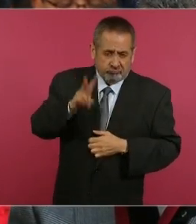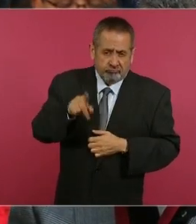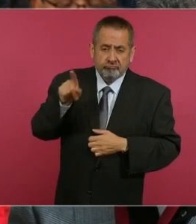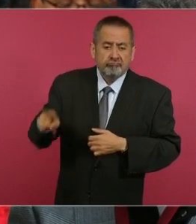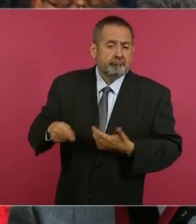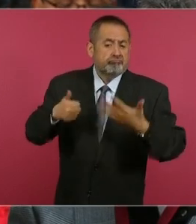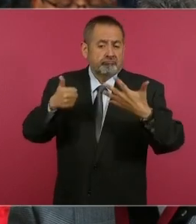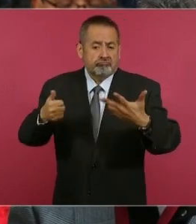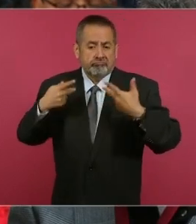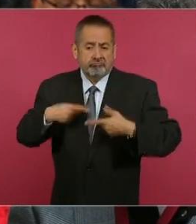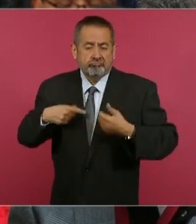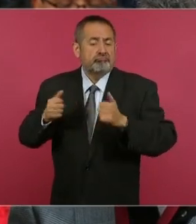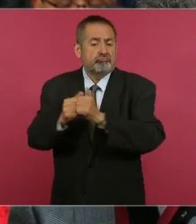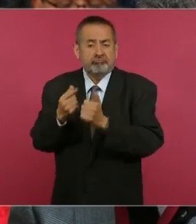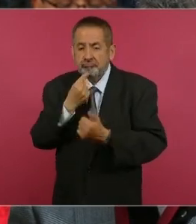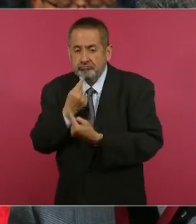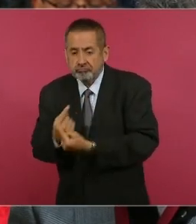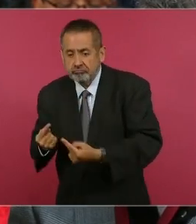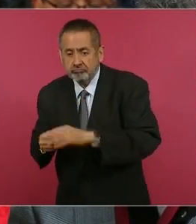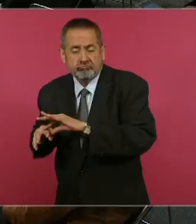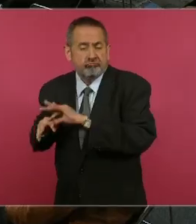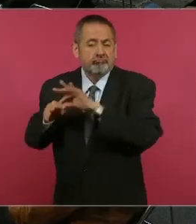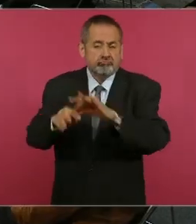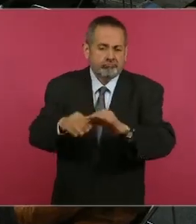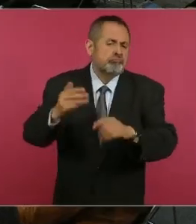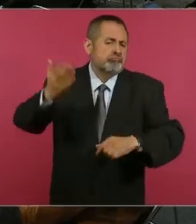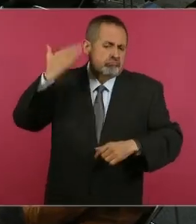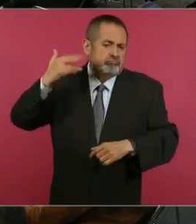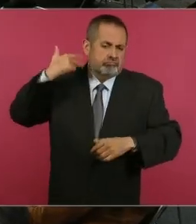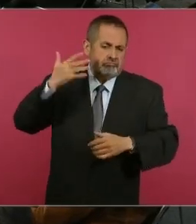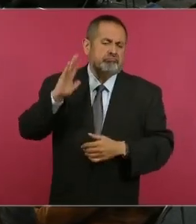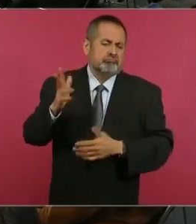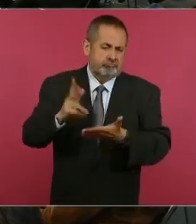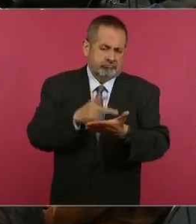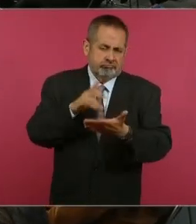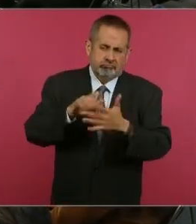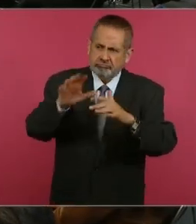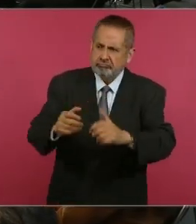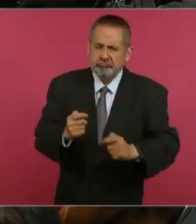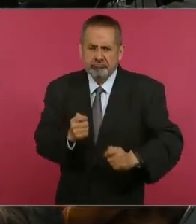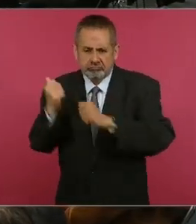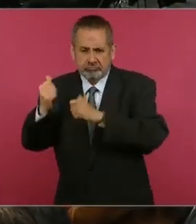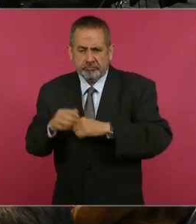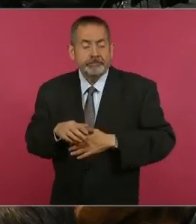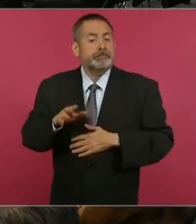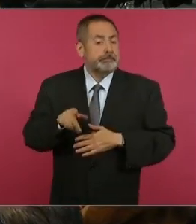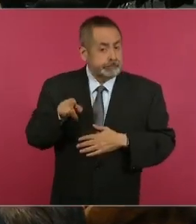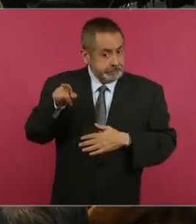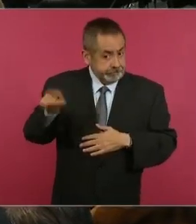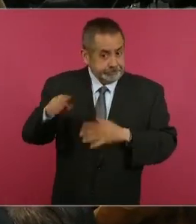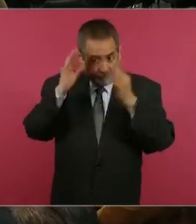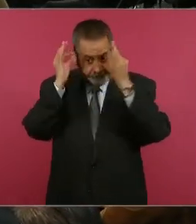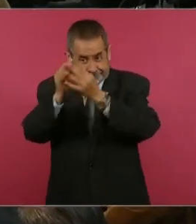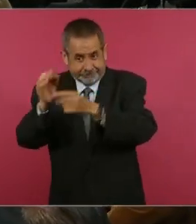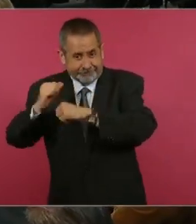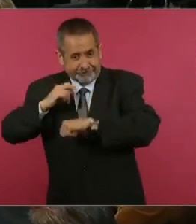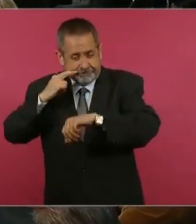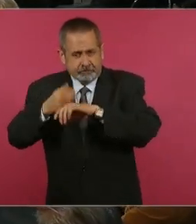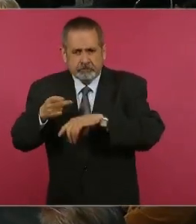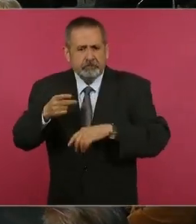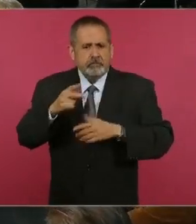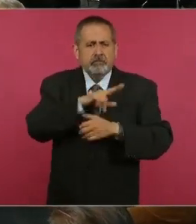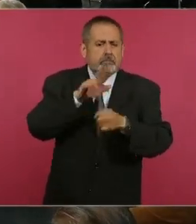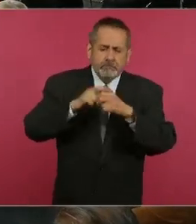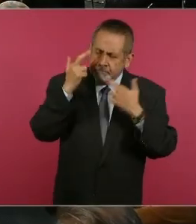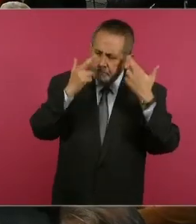personas, incluido un menor, y que ya había sido deportado anteriormente. El cónsul afirma que López Aguilar fue detenido durante una revisión